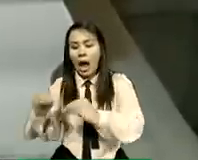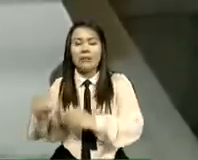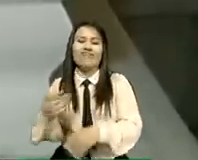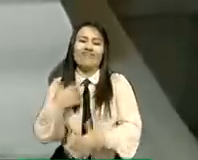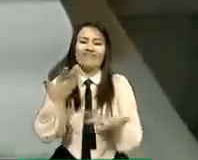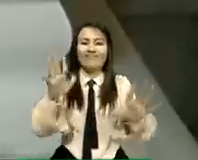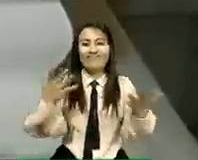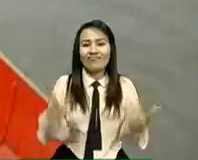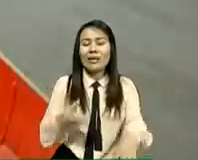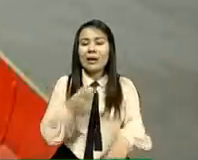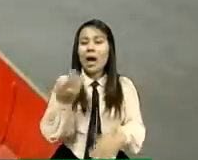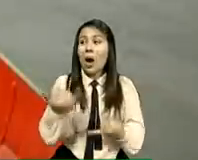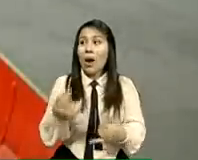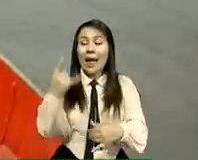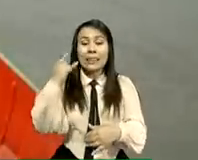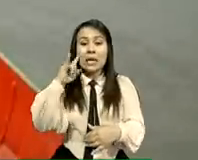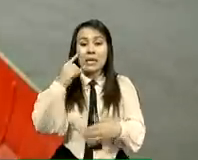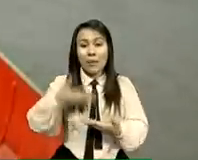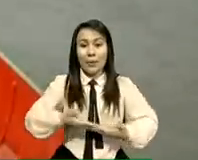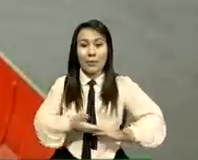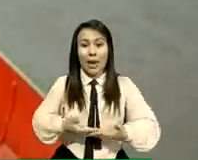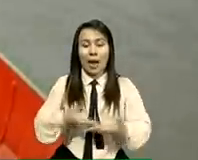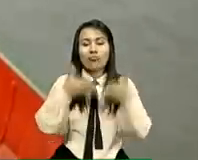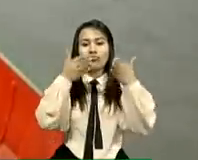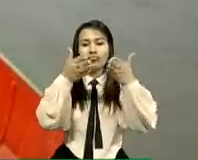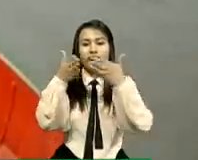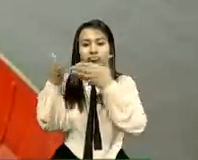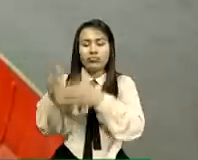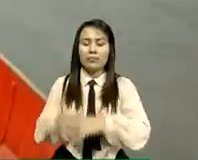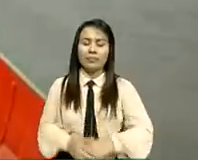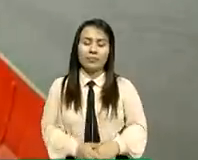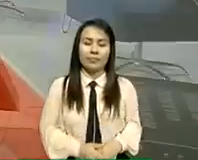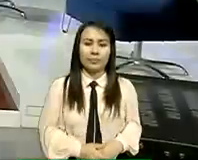ese domingo, informó Charlie Pisa.